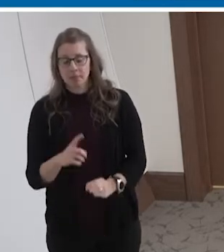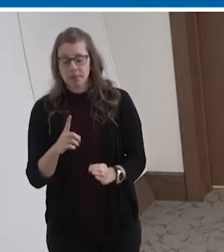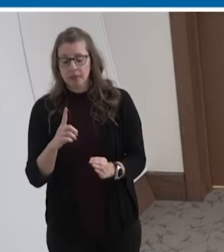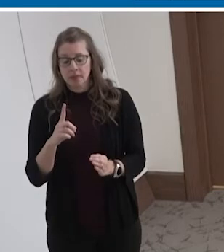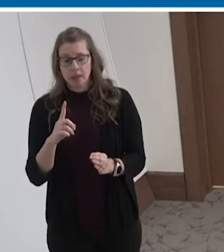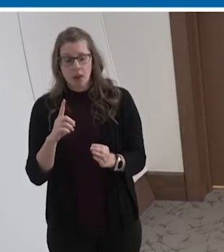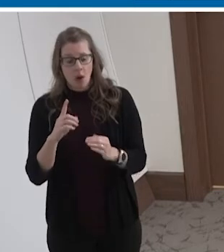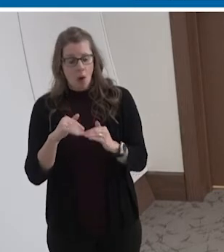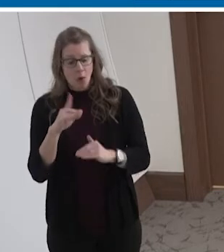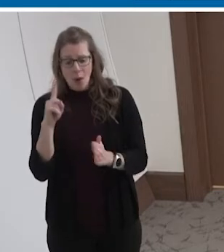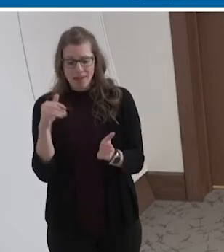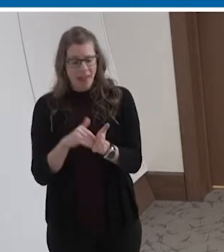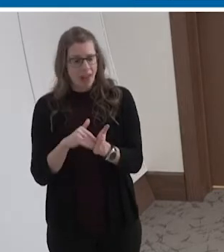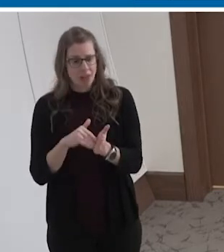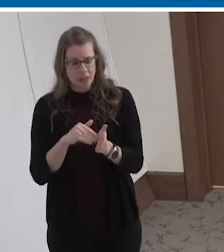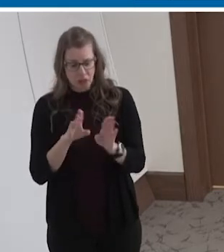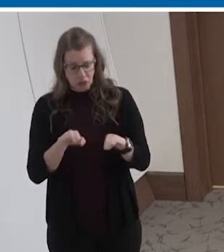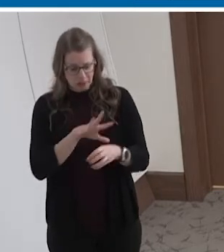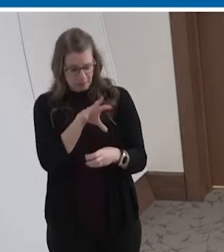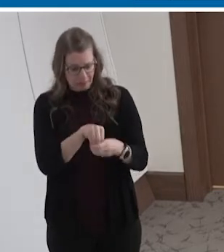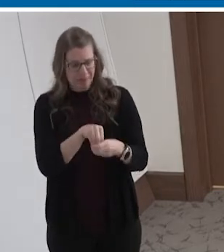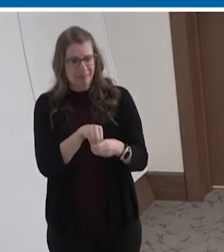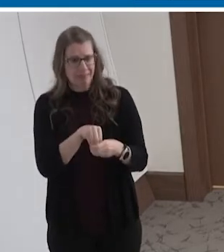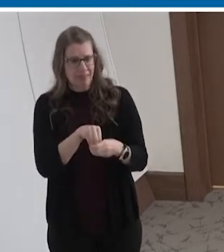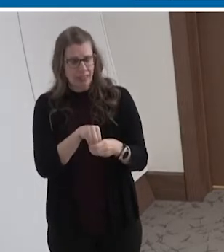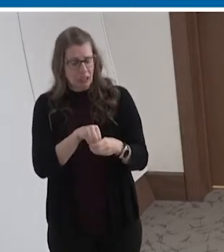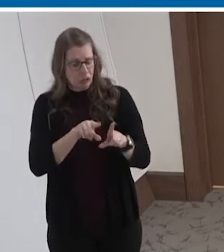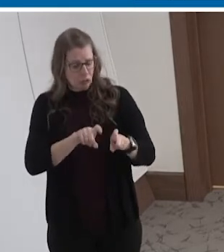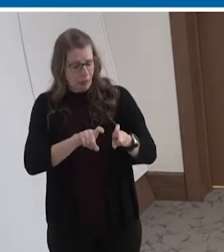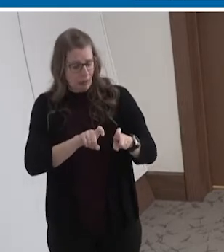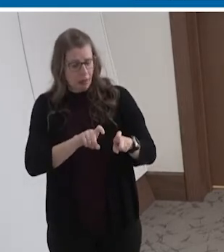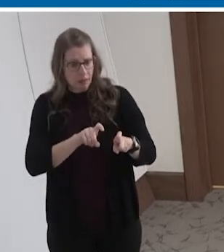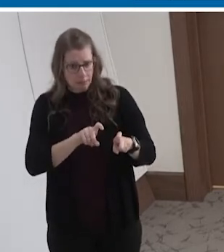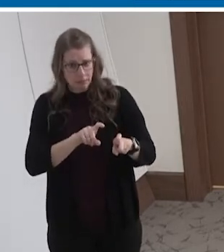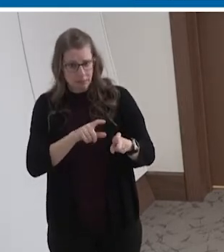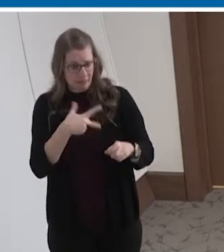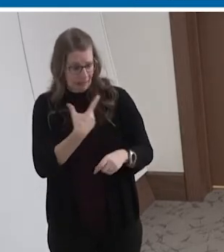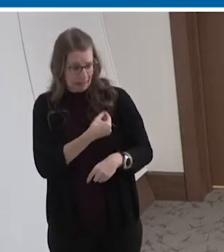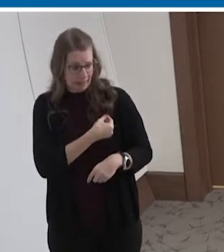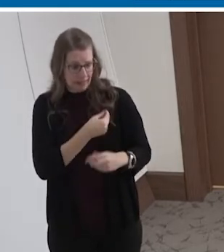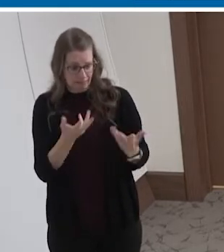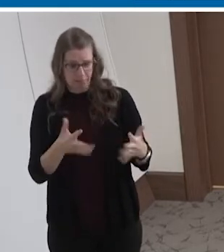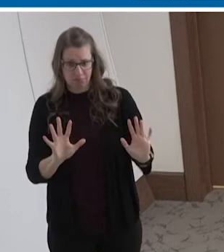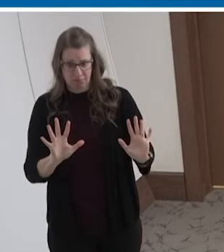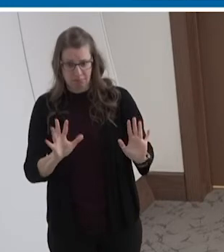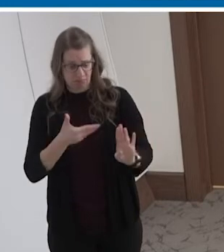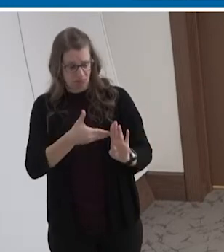of children were included in the trial to test the vaccine. Y